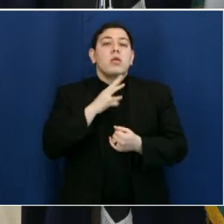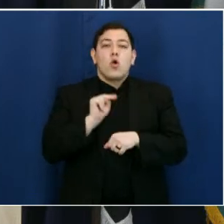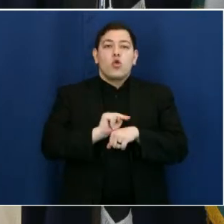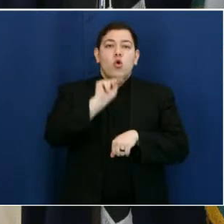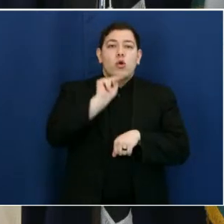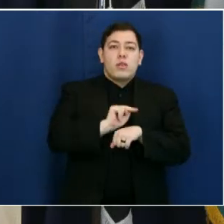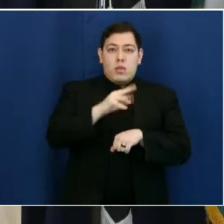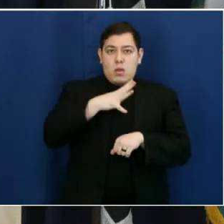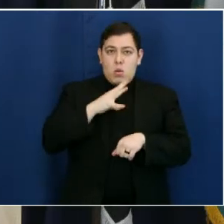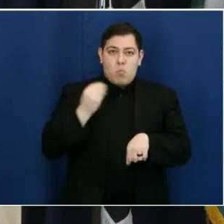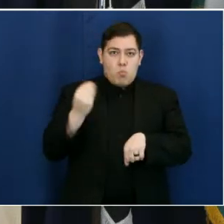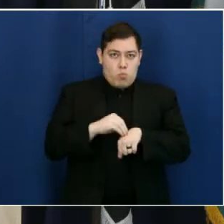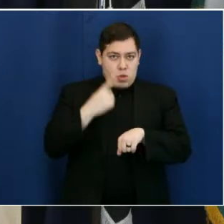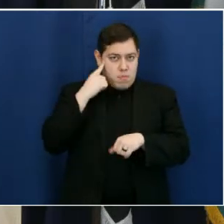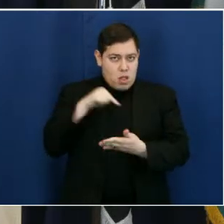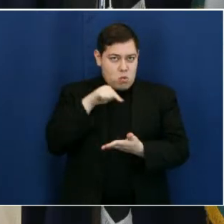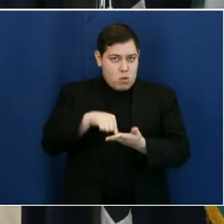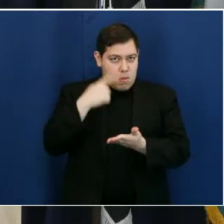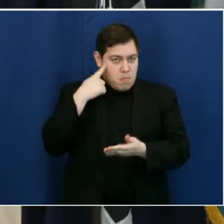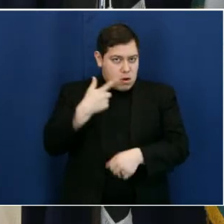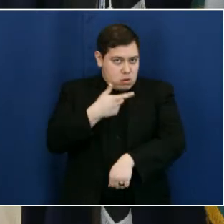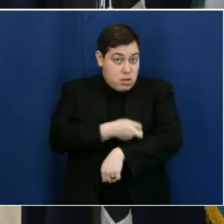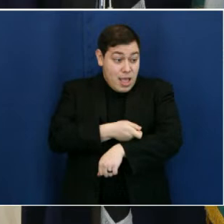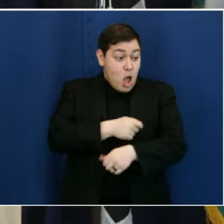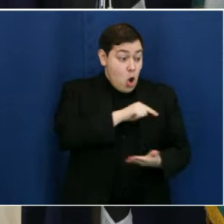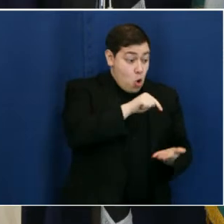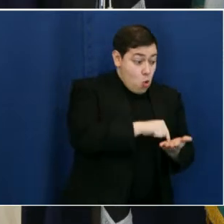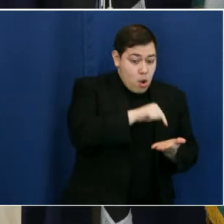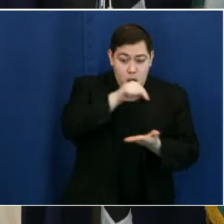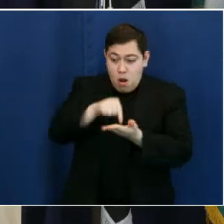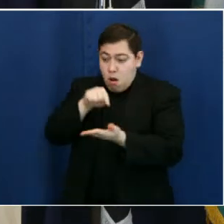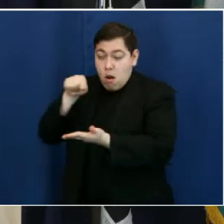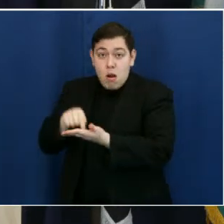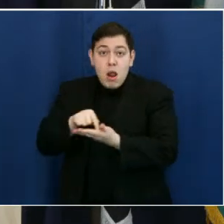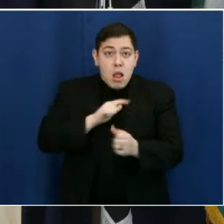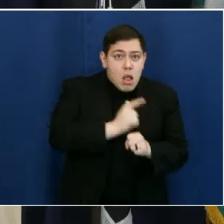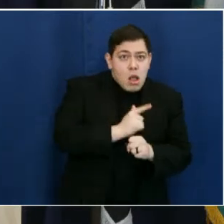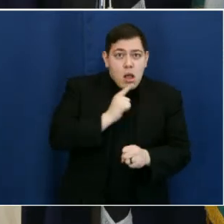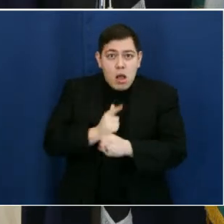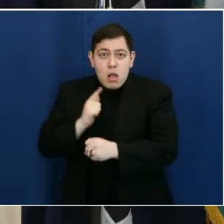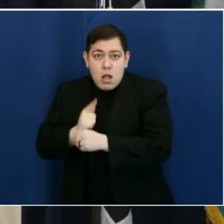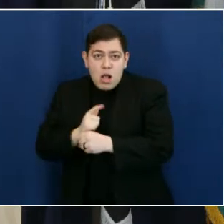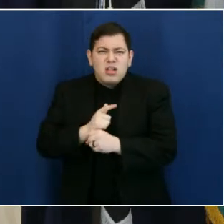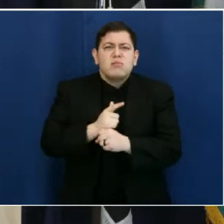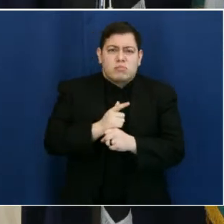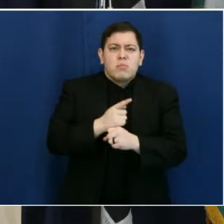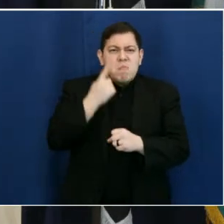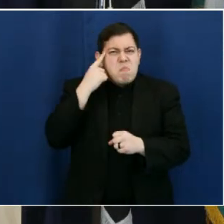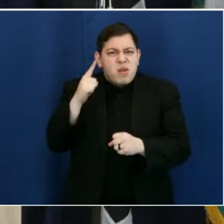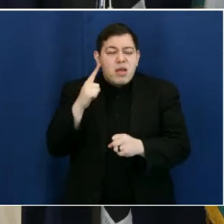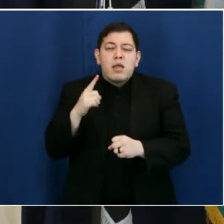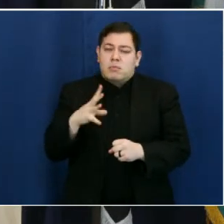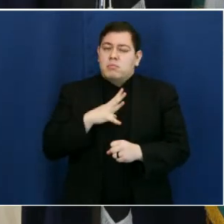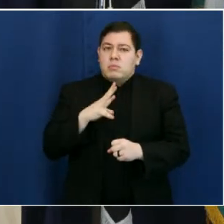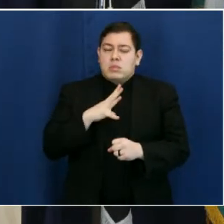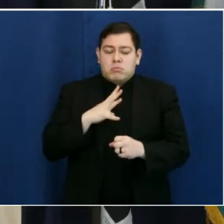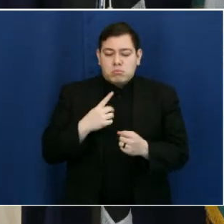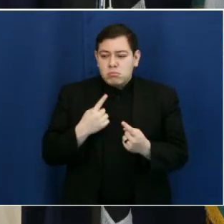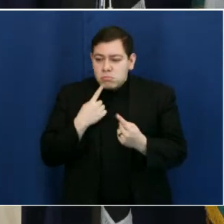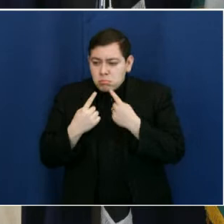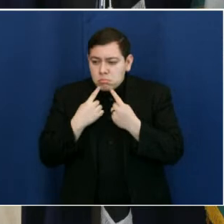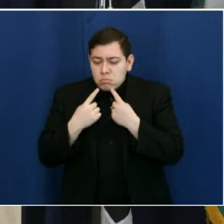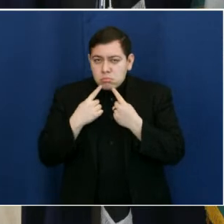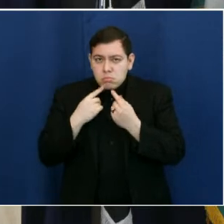del condado. Quiero enfatizar que al elegir estos sitios de superestaciones, lo estamos haciendo definitivamente en